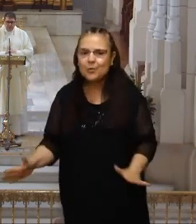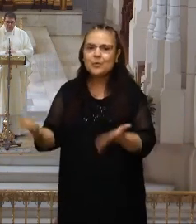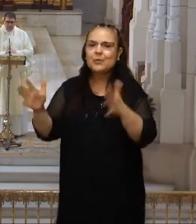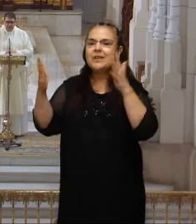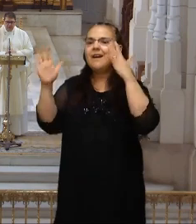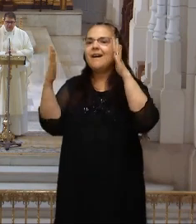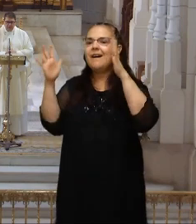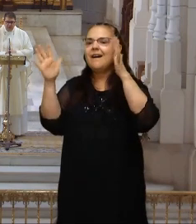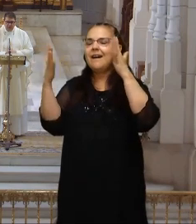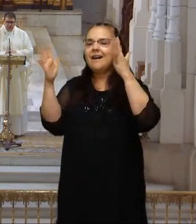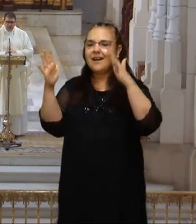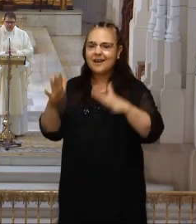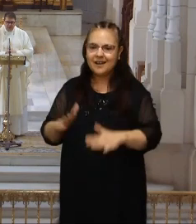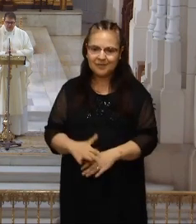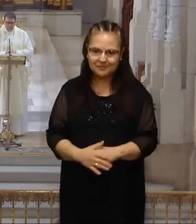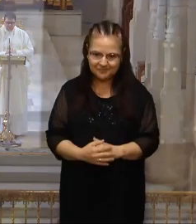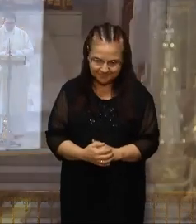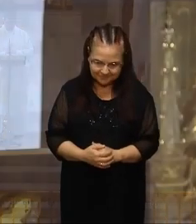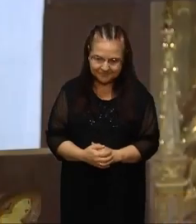Aleluya.